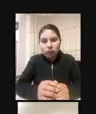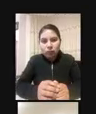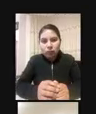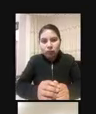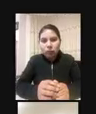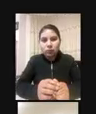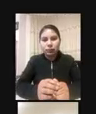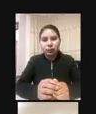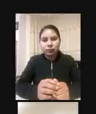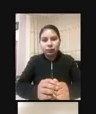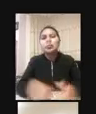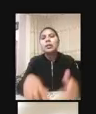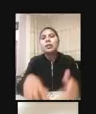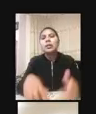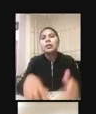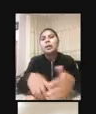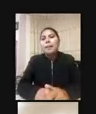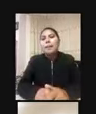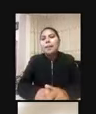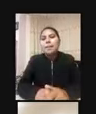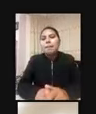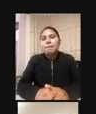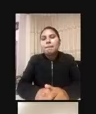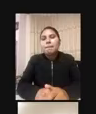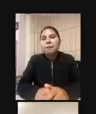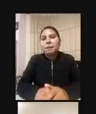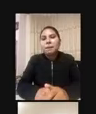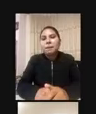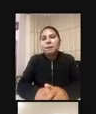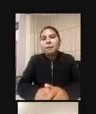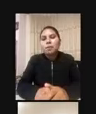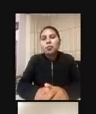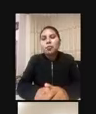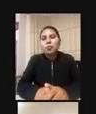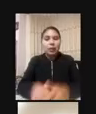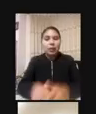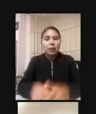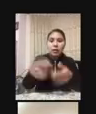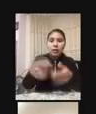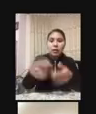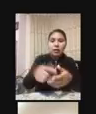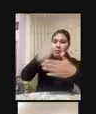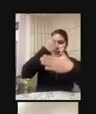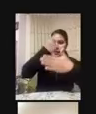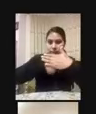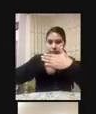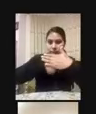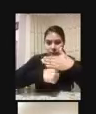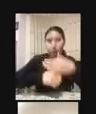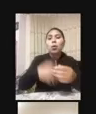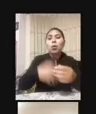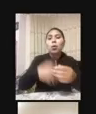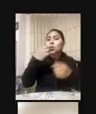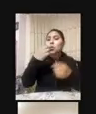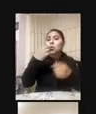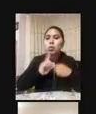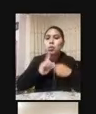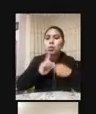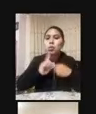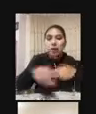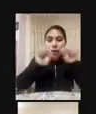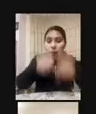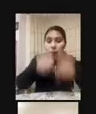está generalmente presente desde el momento del nacimiento del niño y se va intensificando con la edad. No necesita